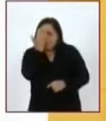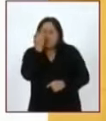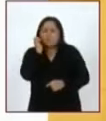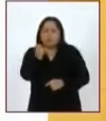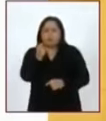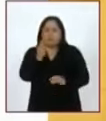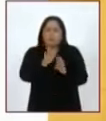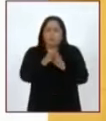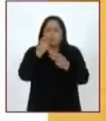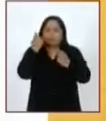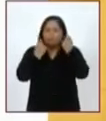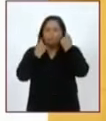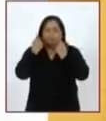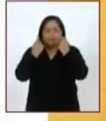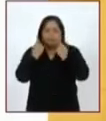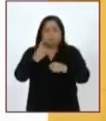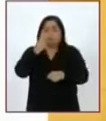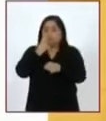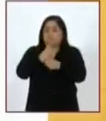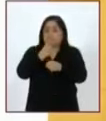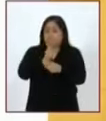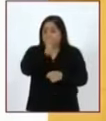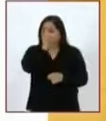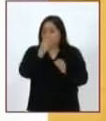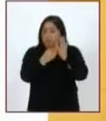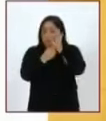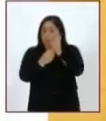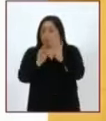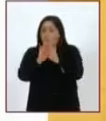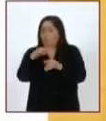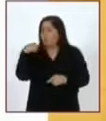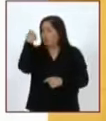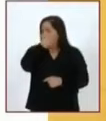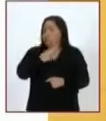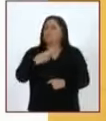la expresión. El primer plano muestra los